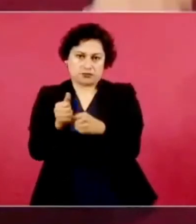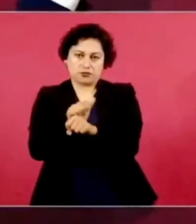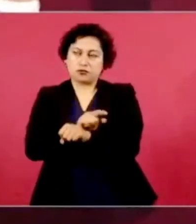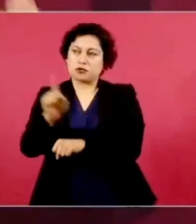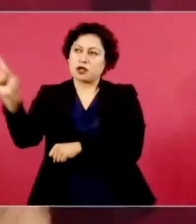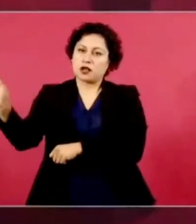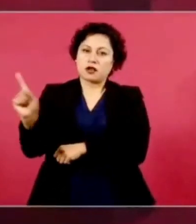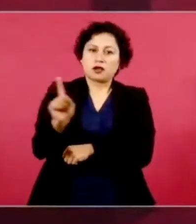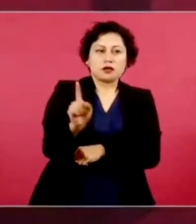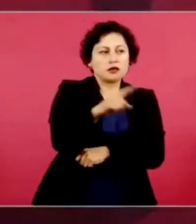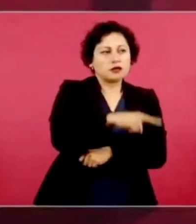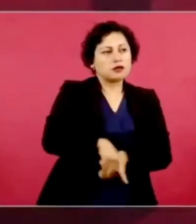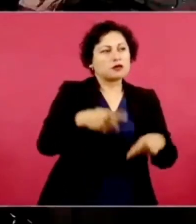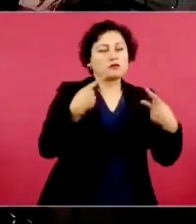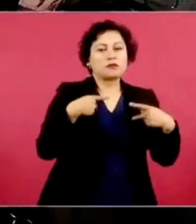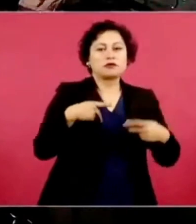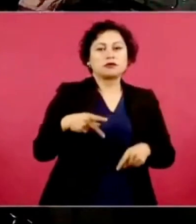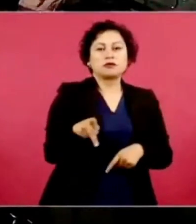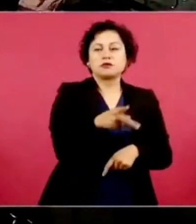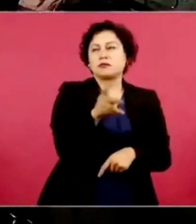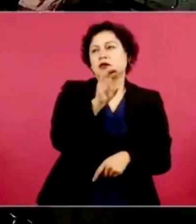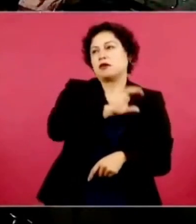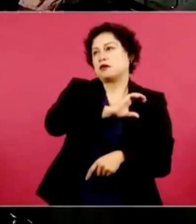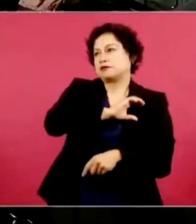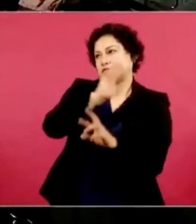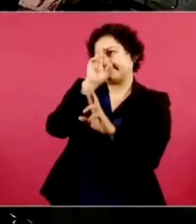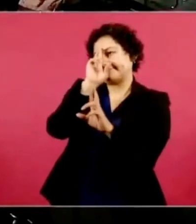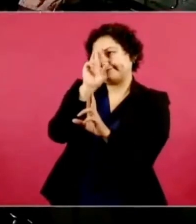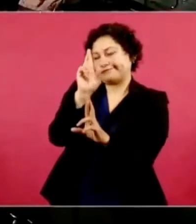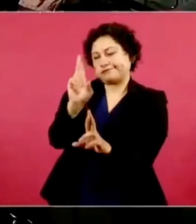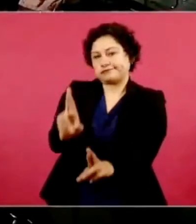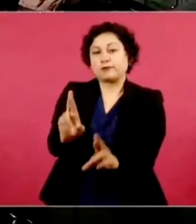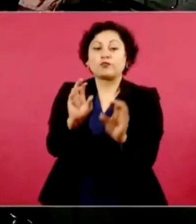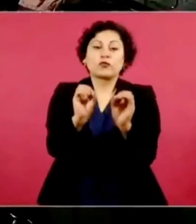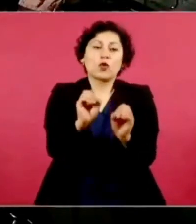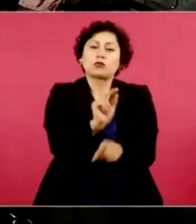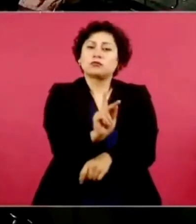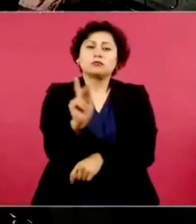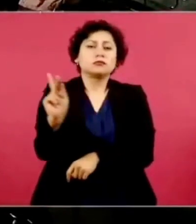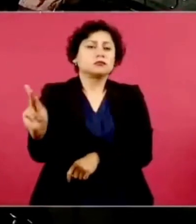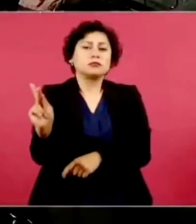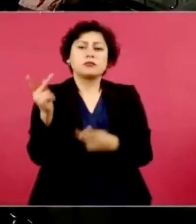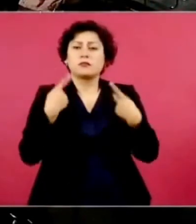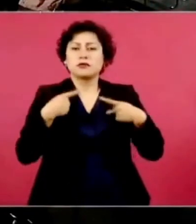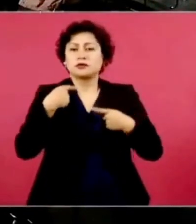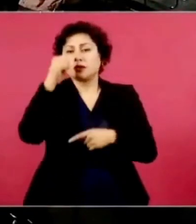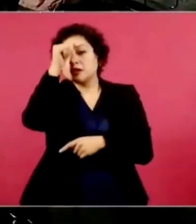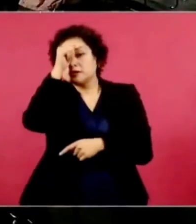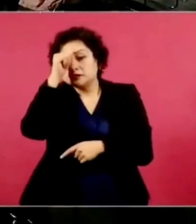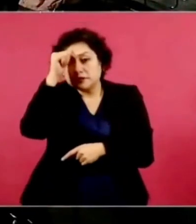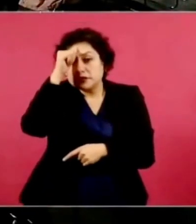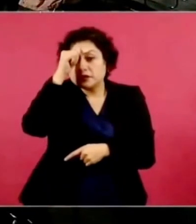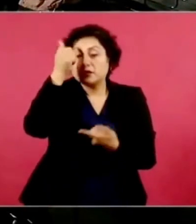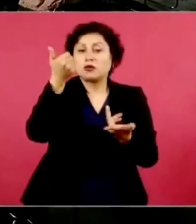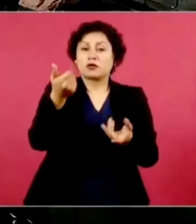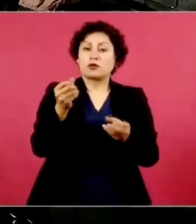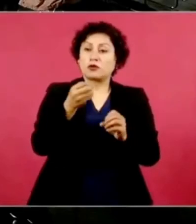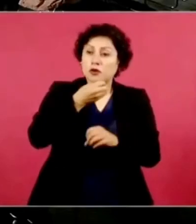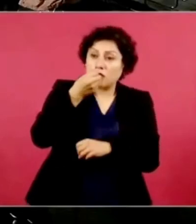O el sacerdote o el pastor, para que no se hable